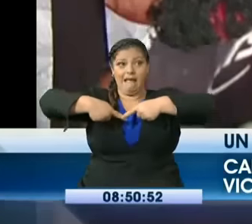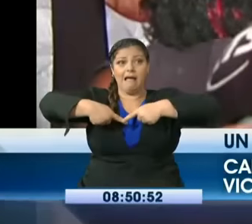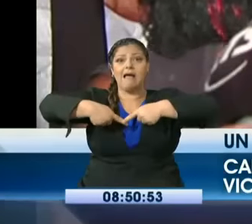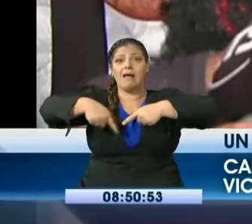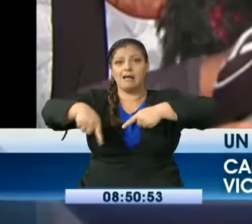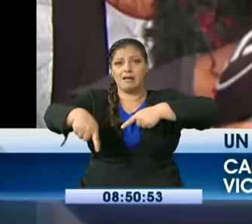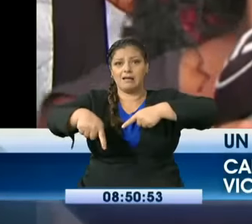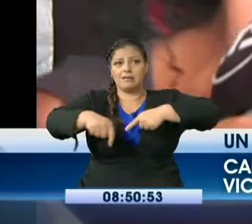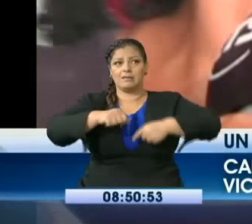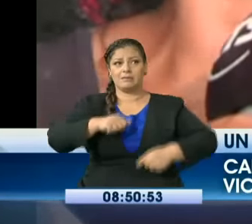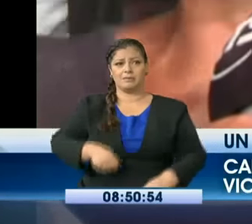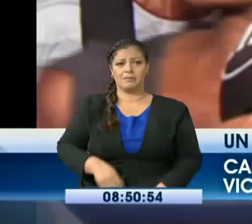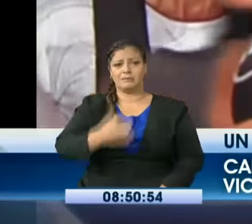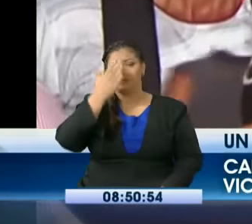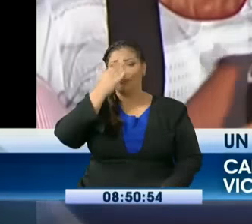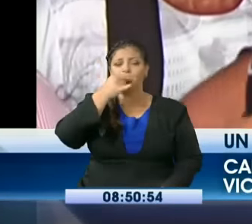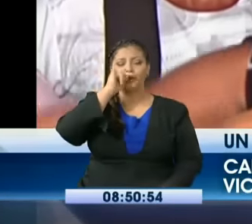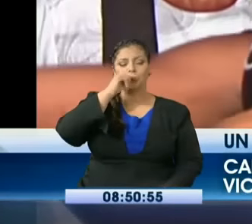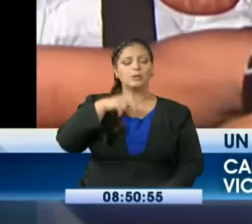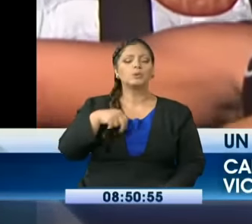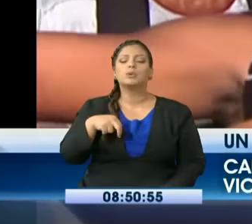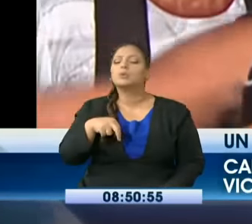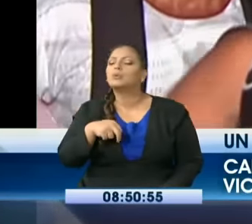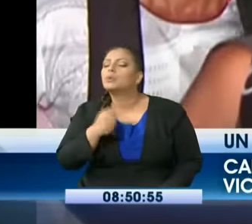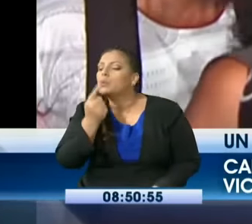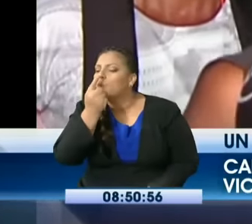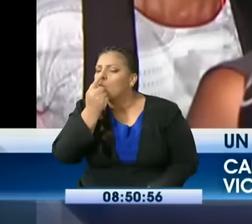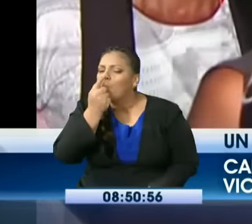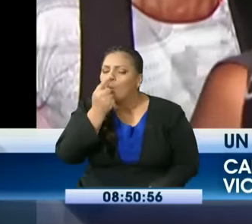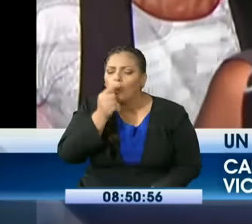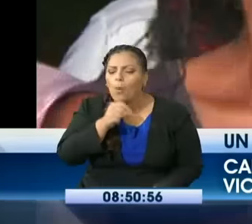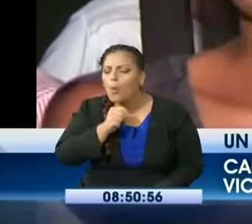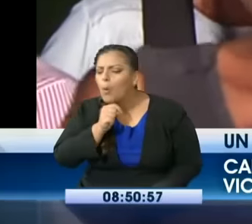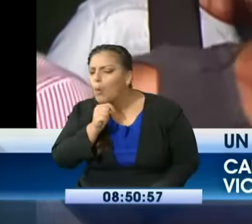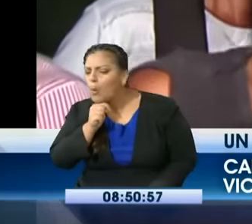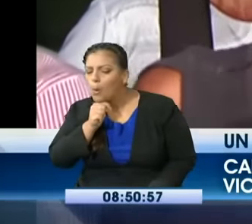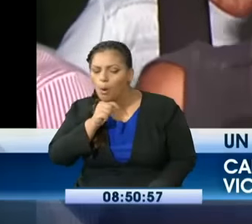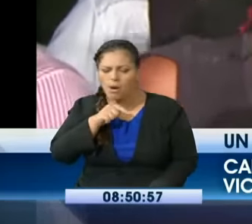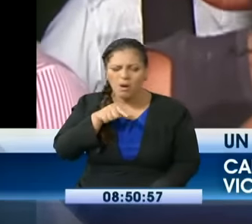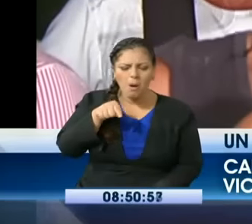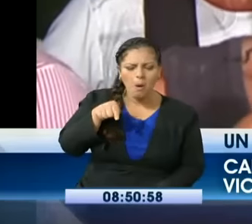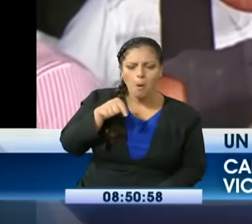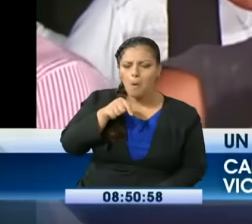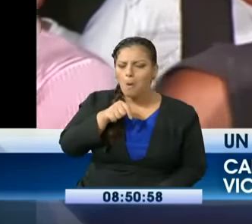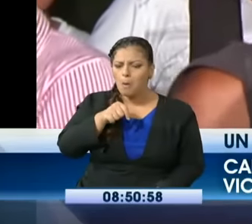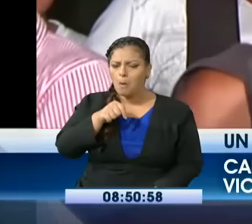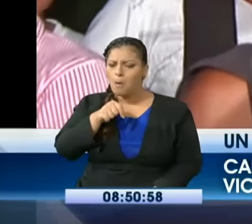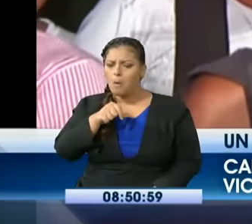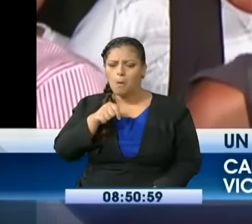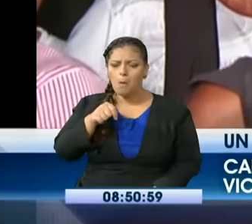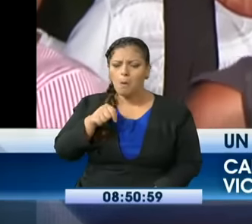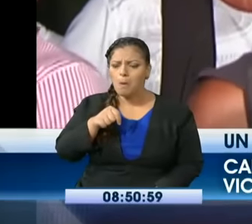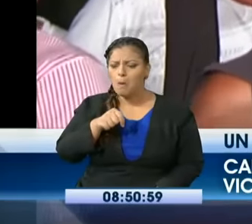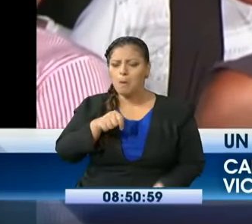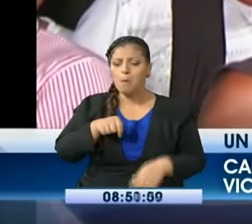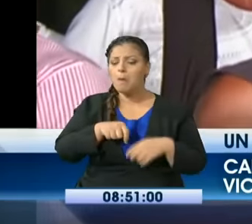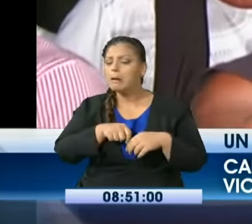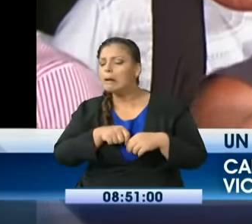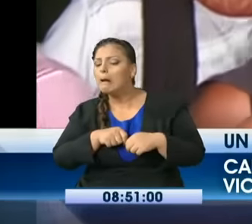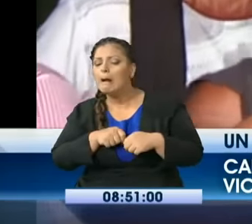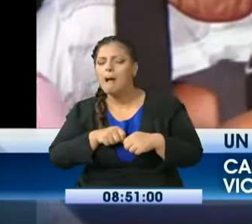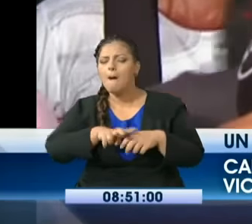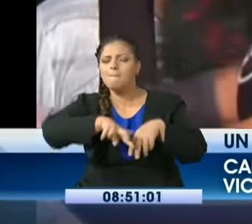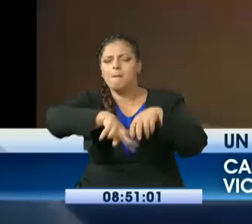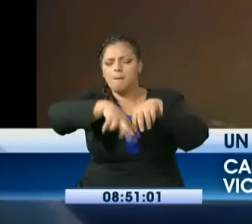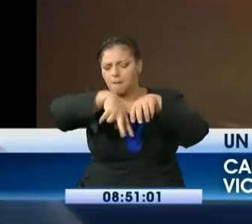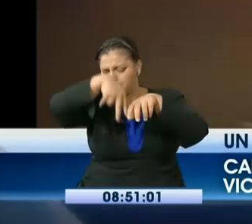Los niños son traviesos, son curiosos, se han metido ahí. Y entonces yo traté de salvar a mi hijo, pero yo no pude hacer nada